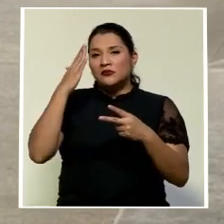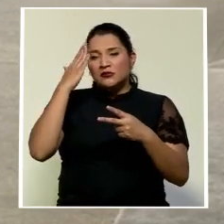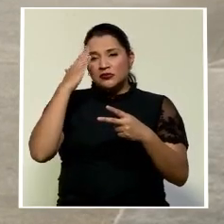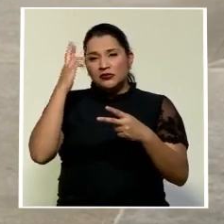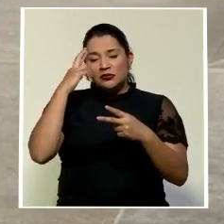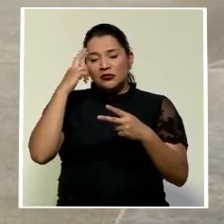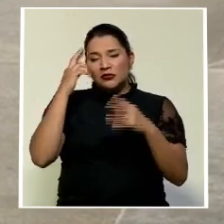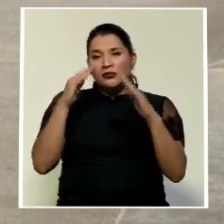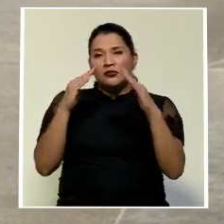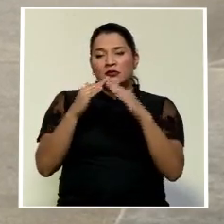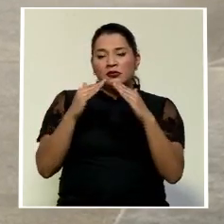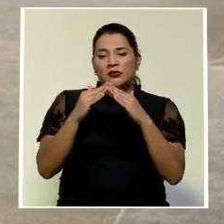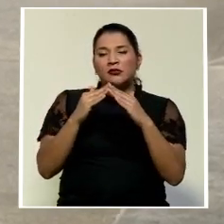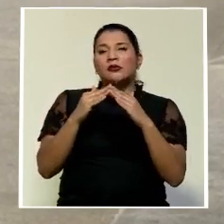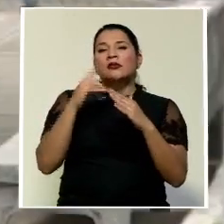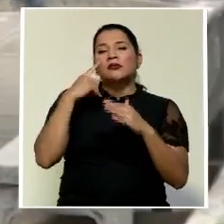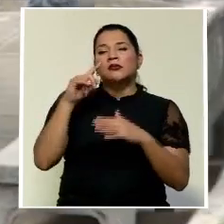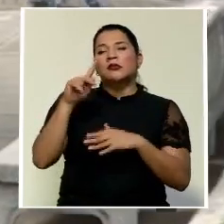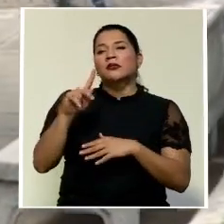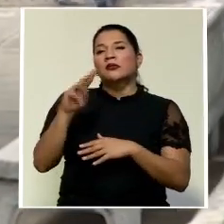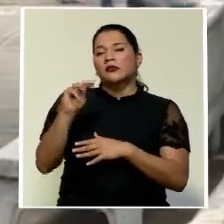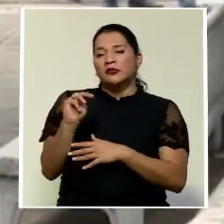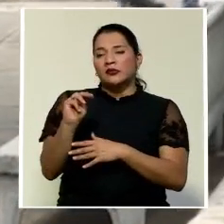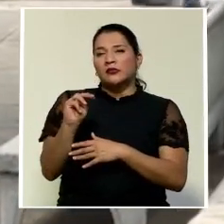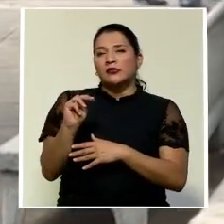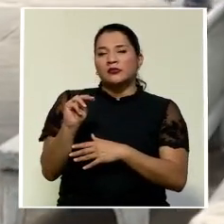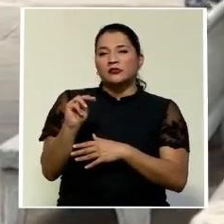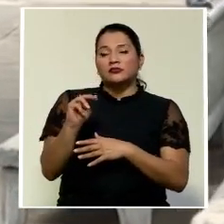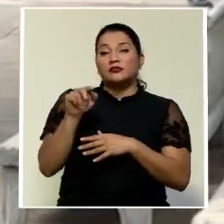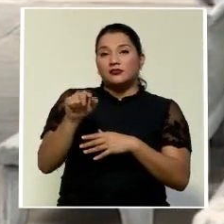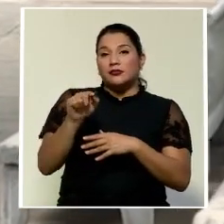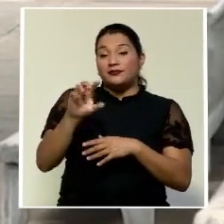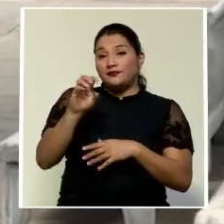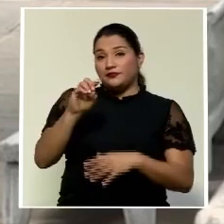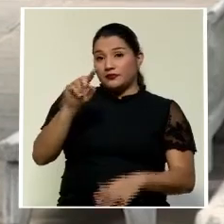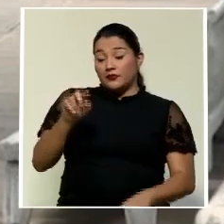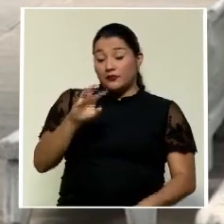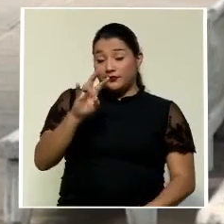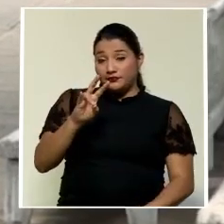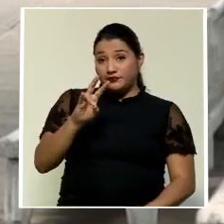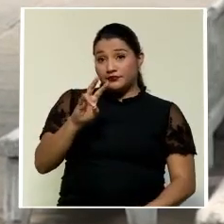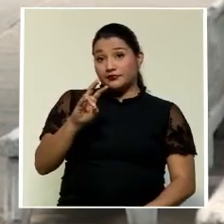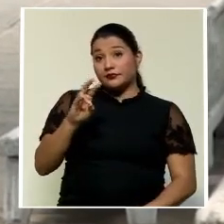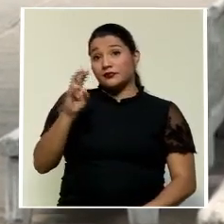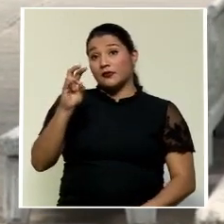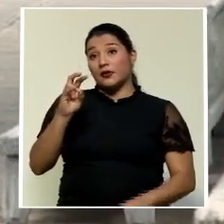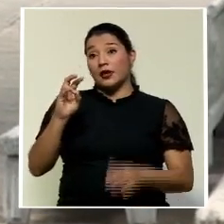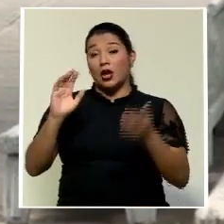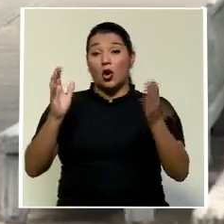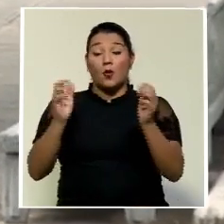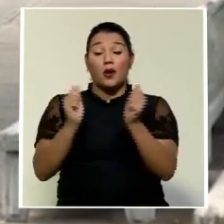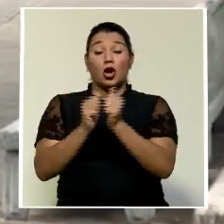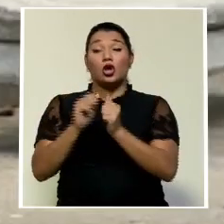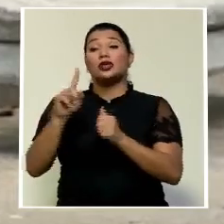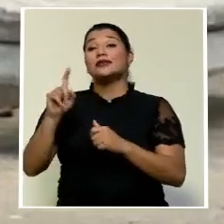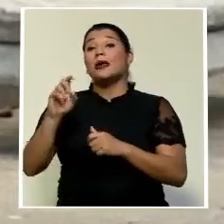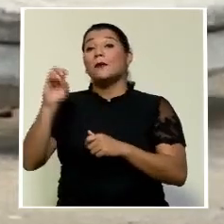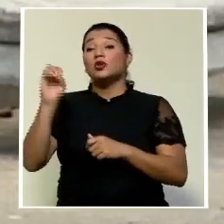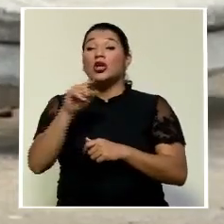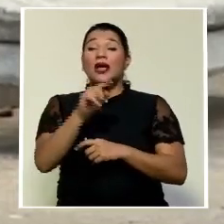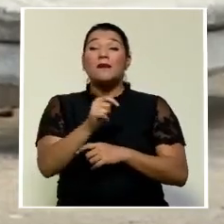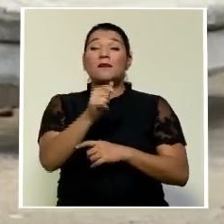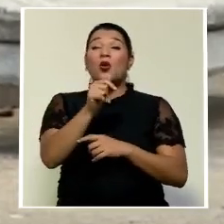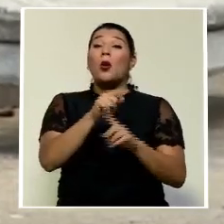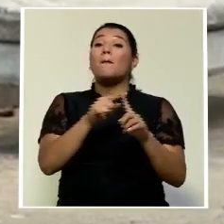cuadrado, dimensión donde el cantón posee un valor de 0.7 sobre 100, muy bajo, pero que por la variabilidad de los cantones